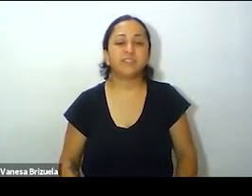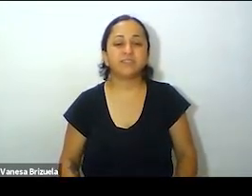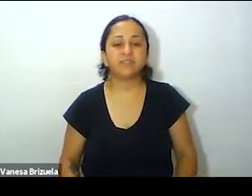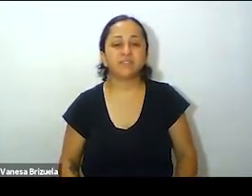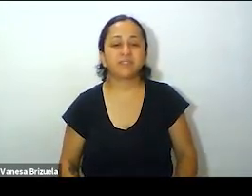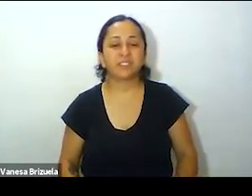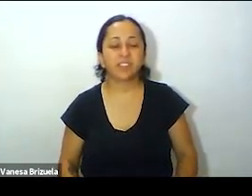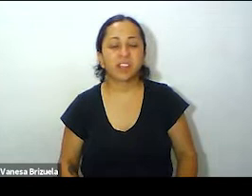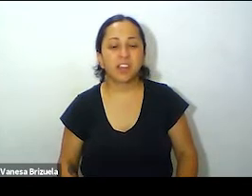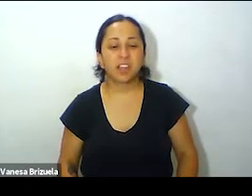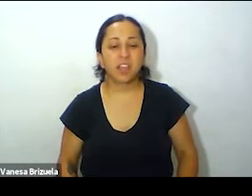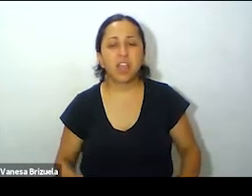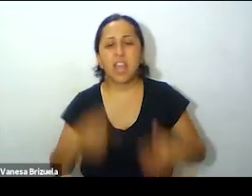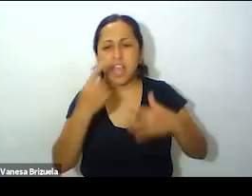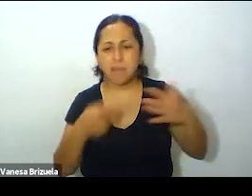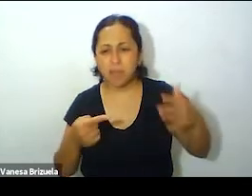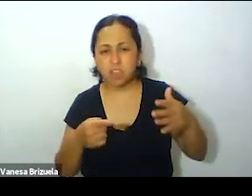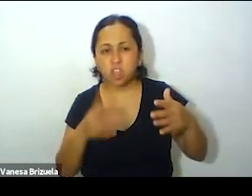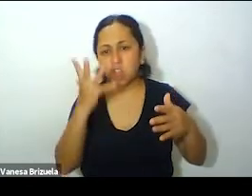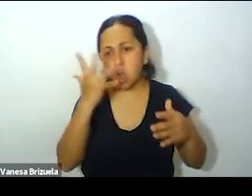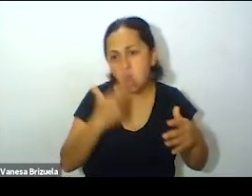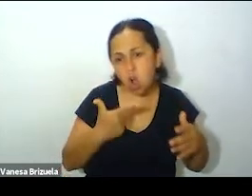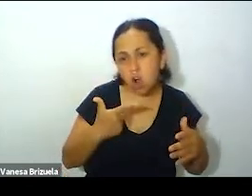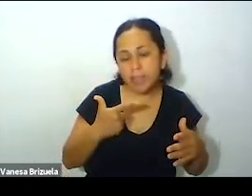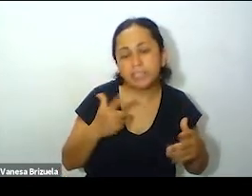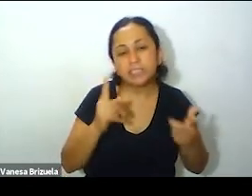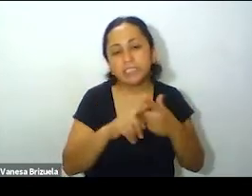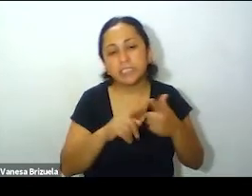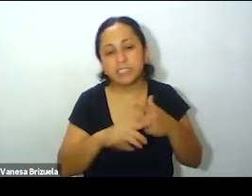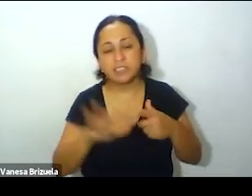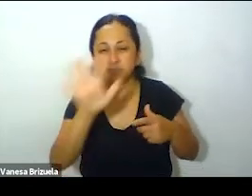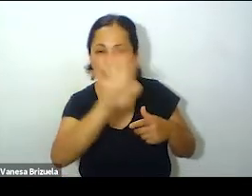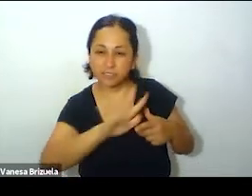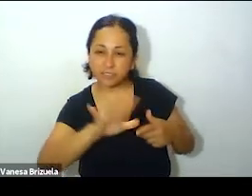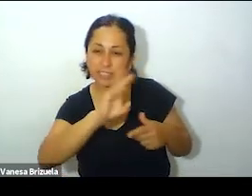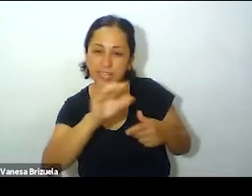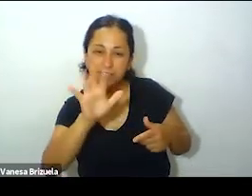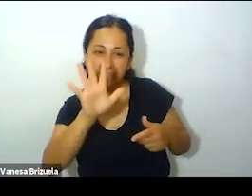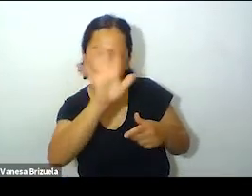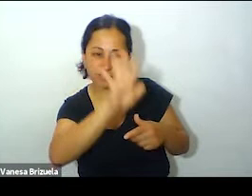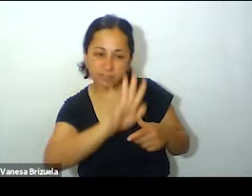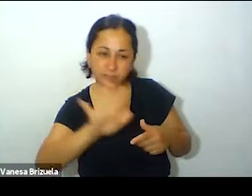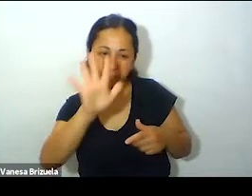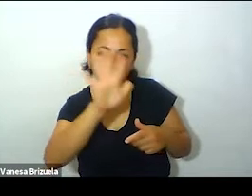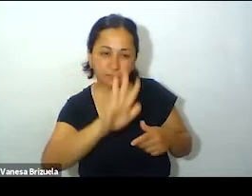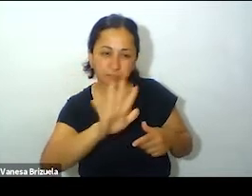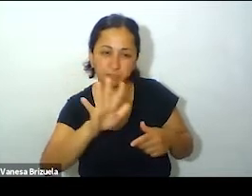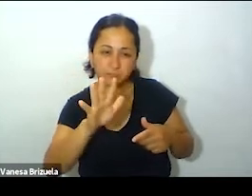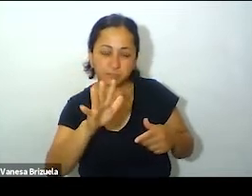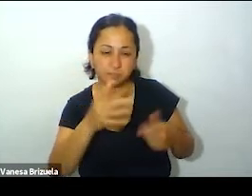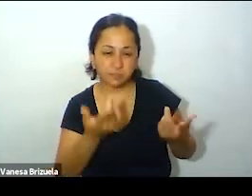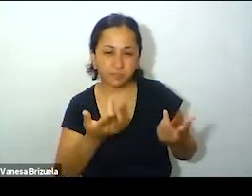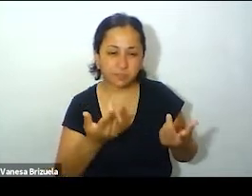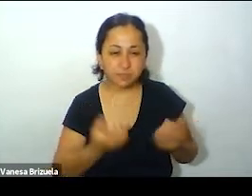los elementos tan diferente, pero con los colores y el estilo de las letras tienen